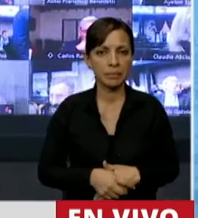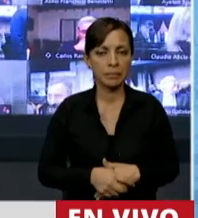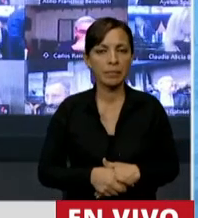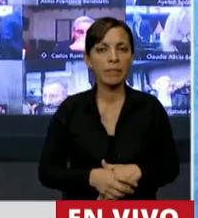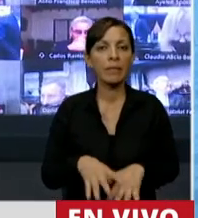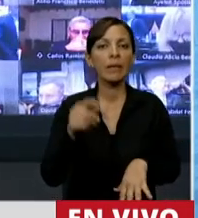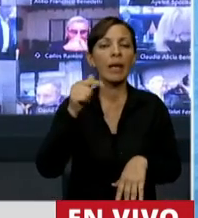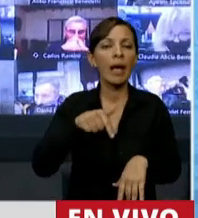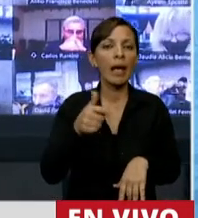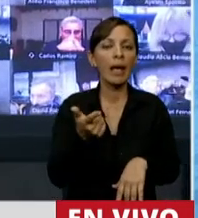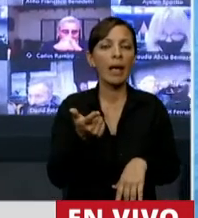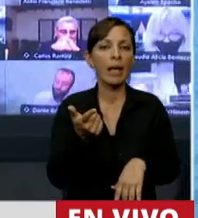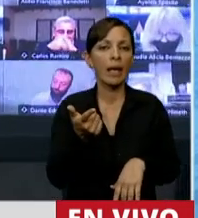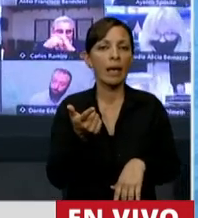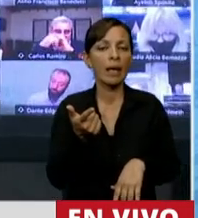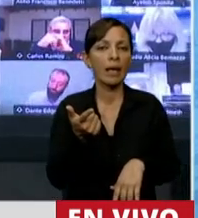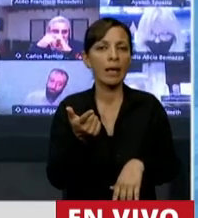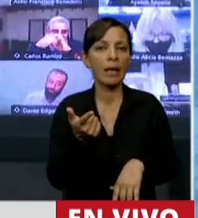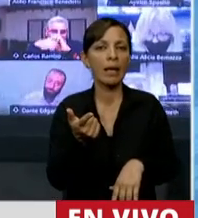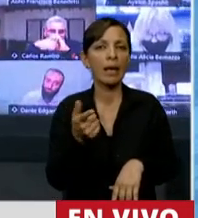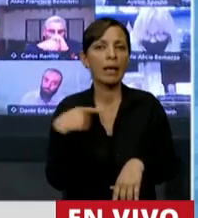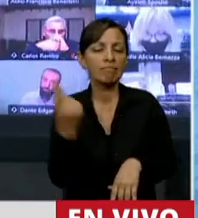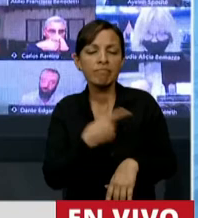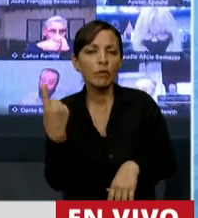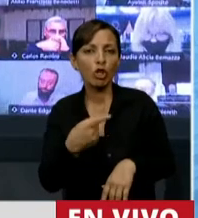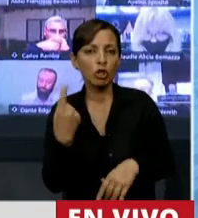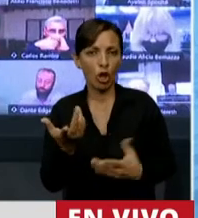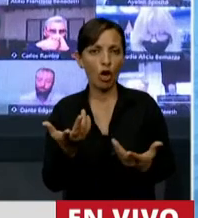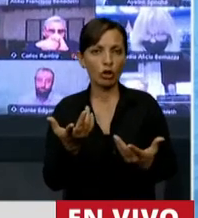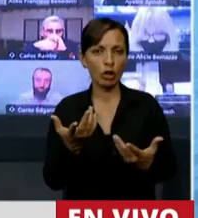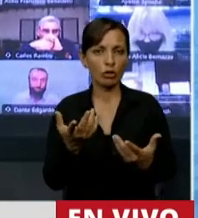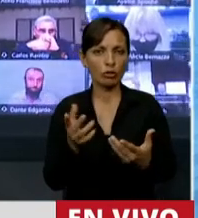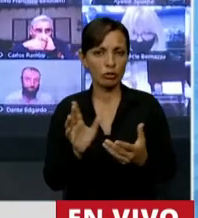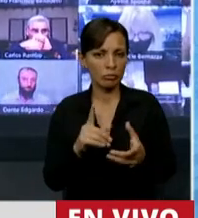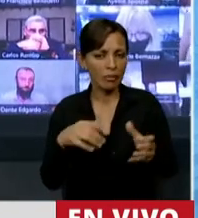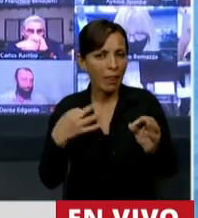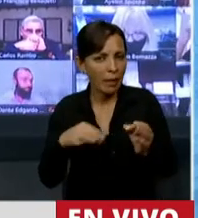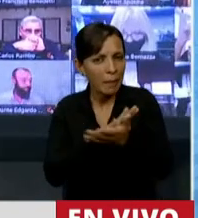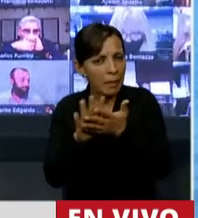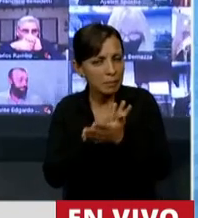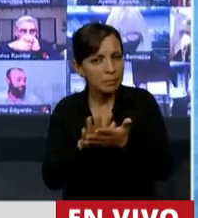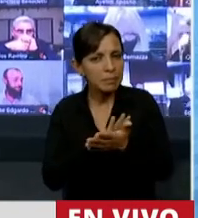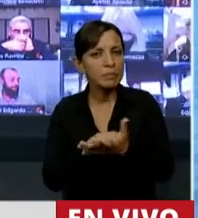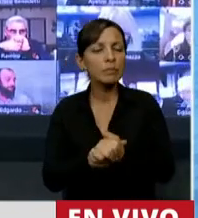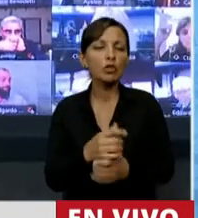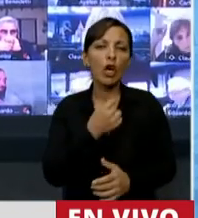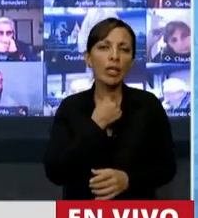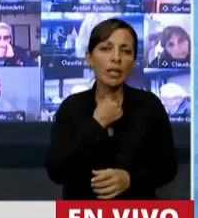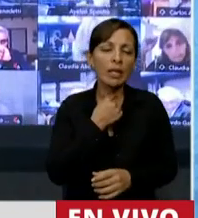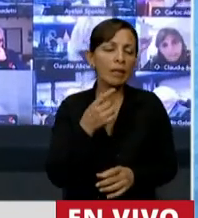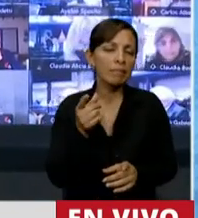que la grieta no es solo entre nosotros y ellos. Tuvo que